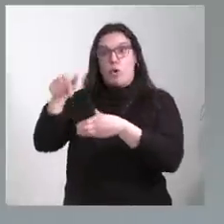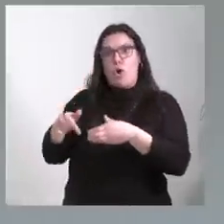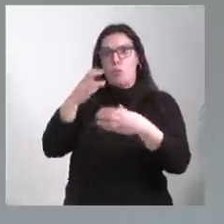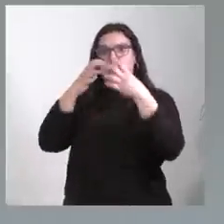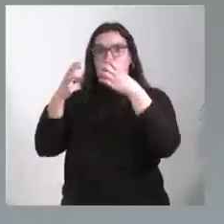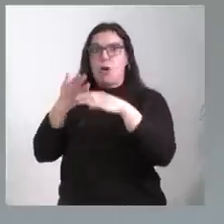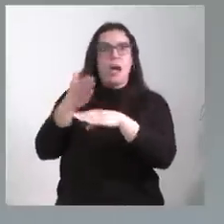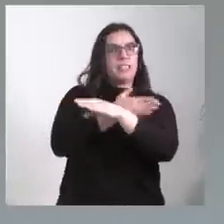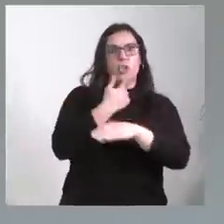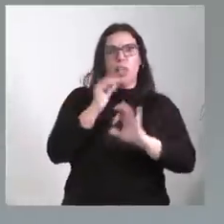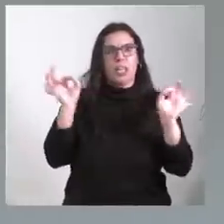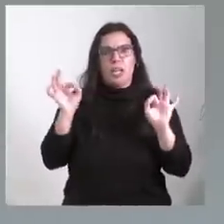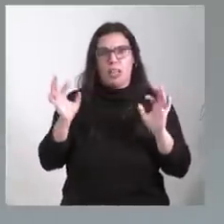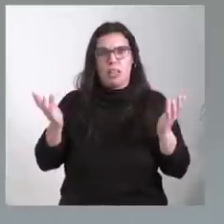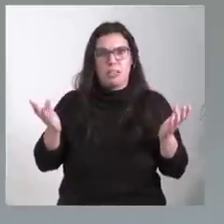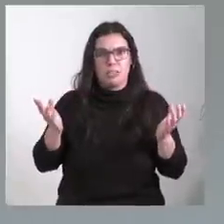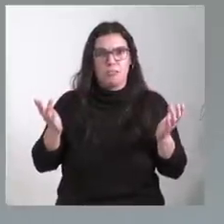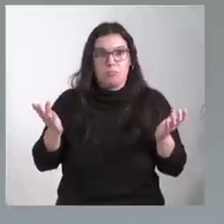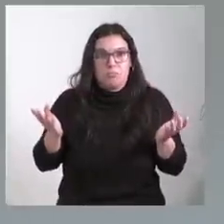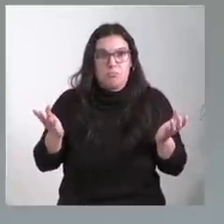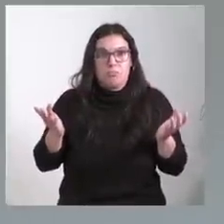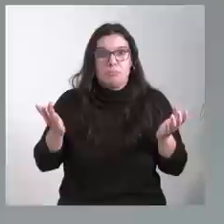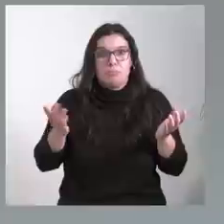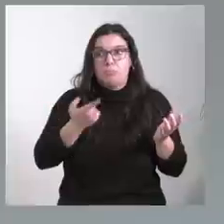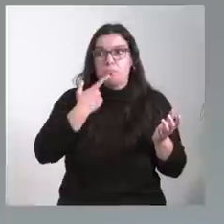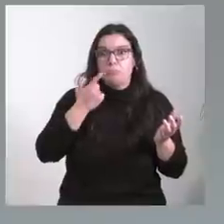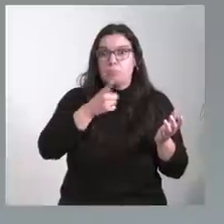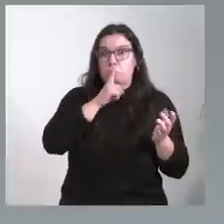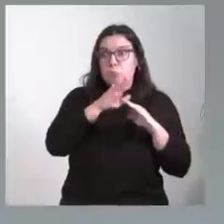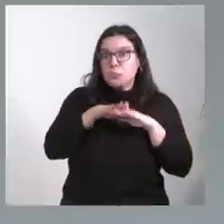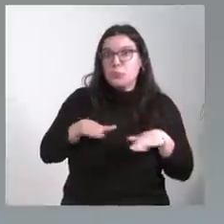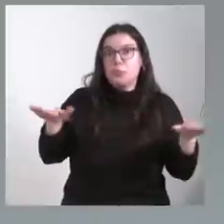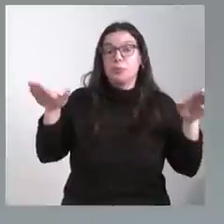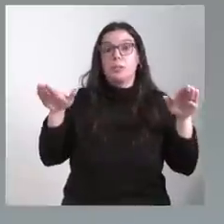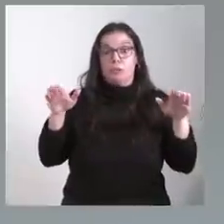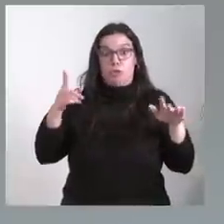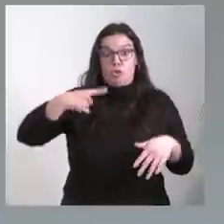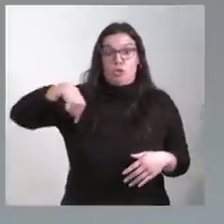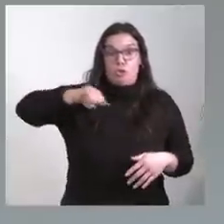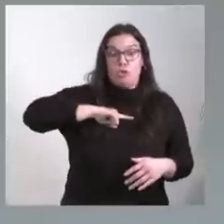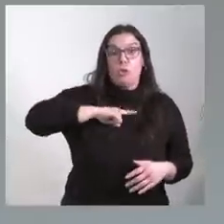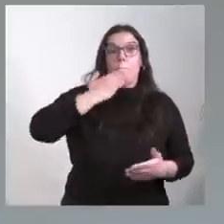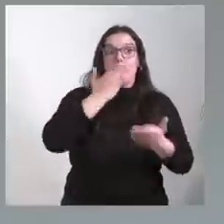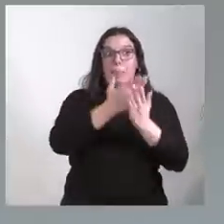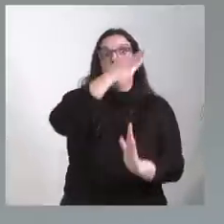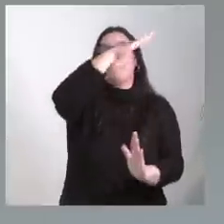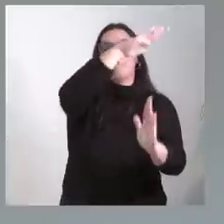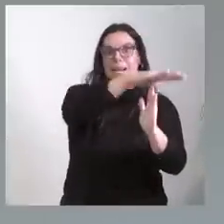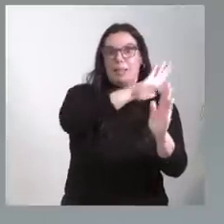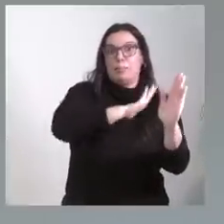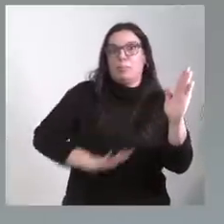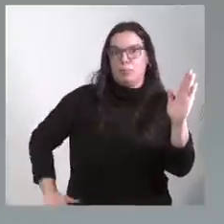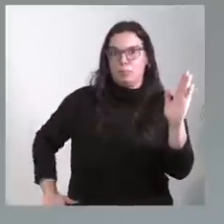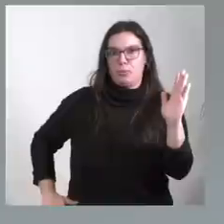habían planteado ninguna observación antes del día 2 de diciembre y por tanto si no hubiera sido por aquella paralización cautelar